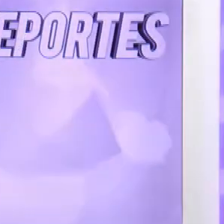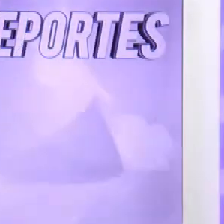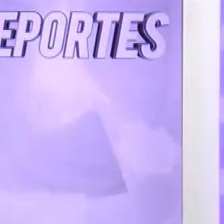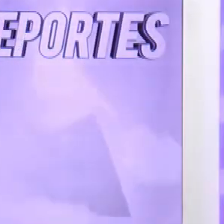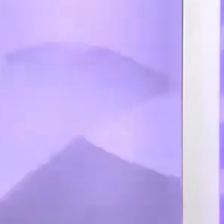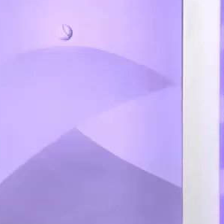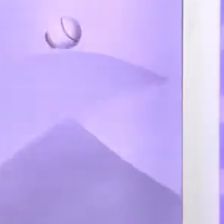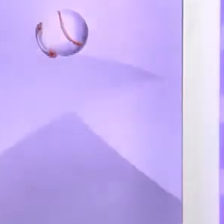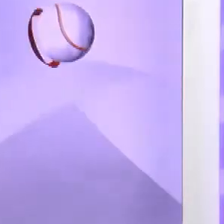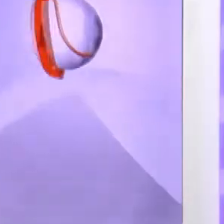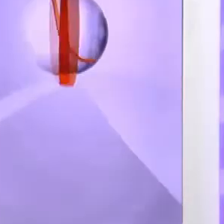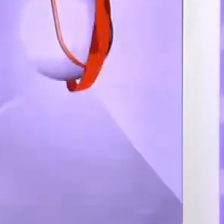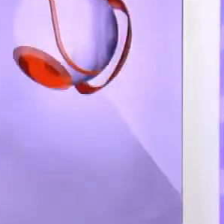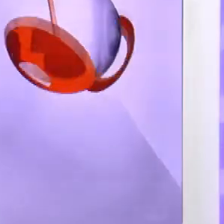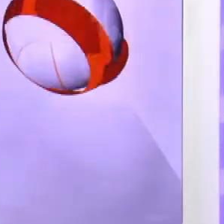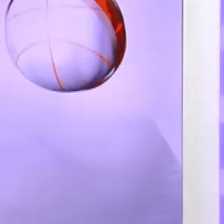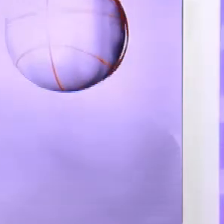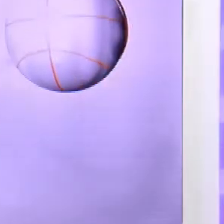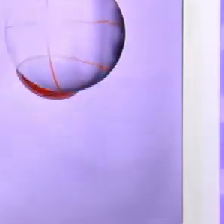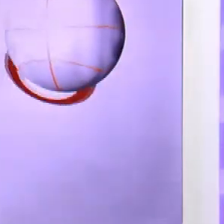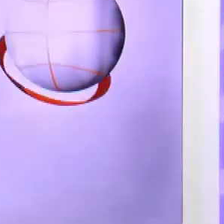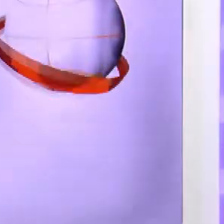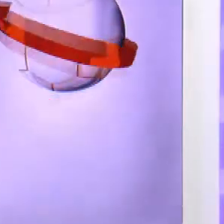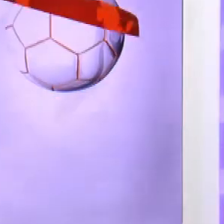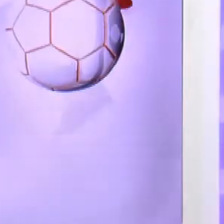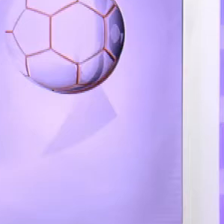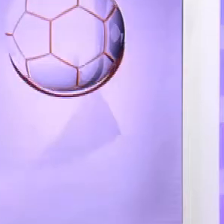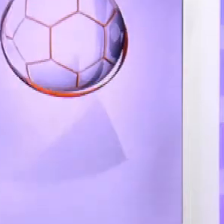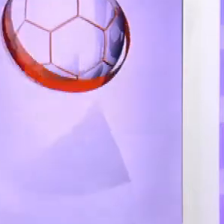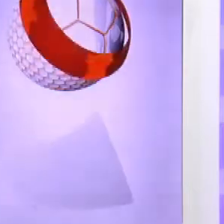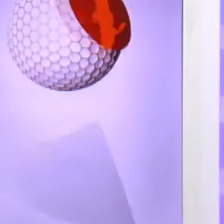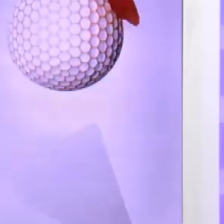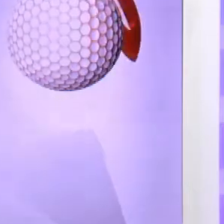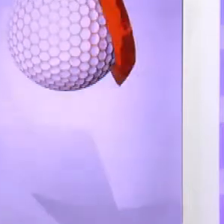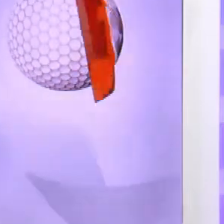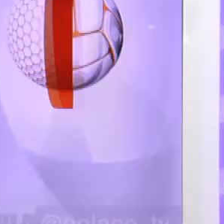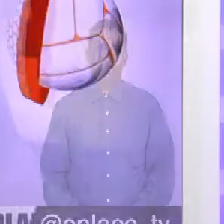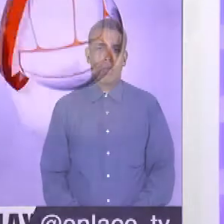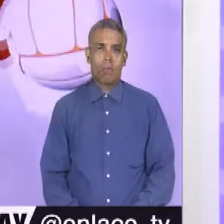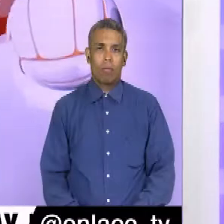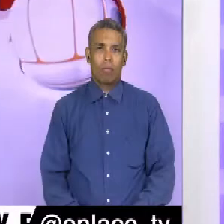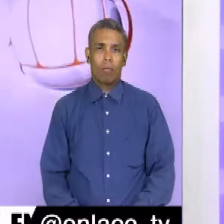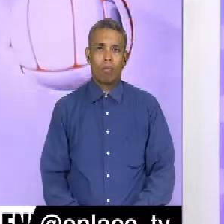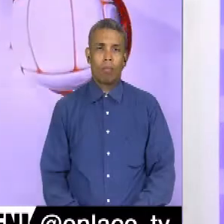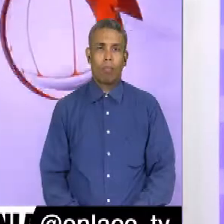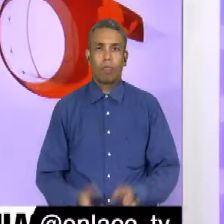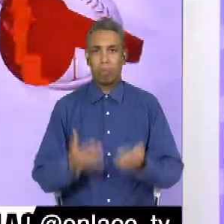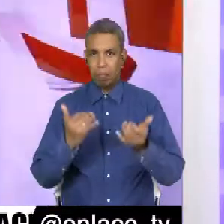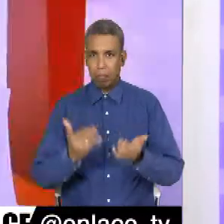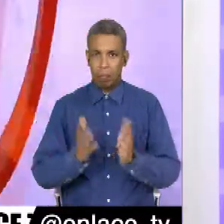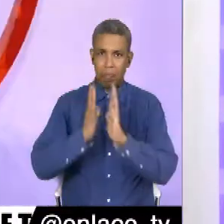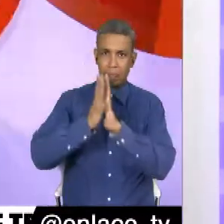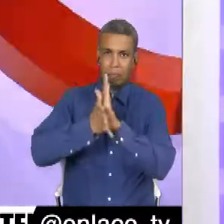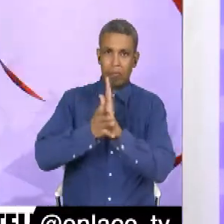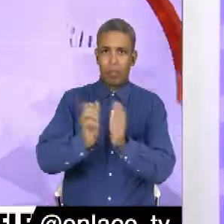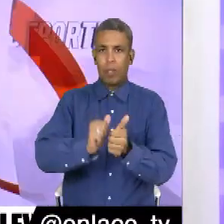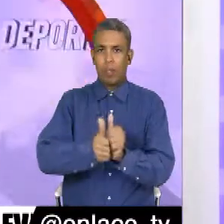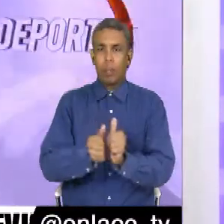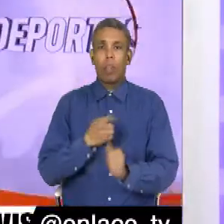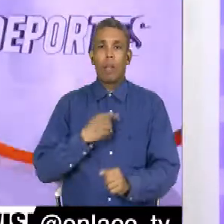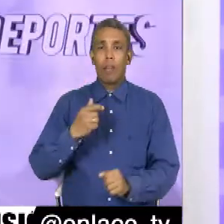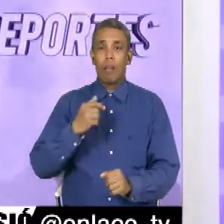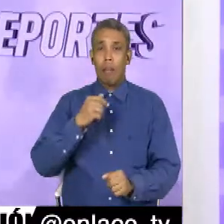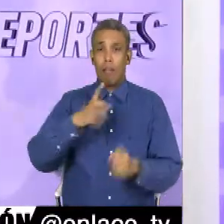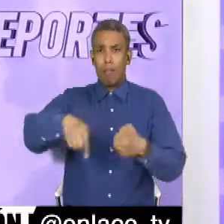Bienvenidos a la información deportiva de Enlace Noticias. Comenzamos hablando de fútbol, especialmente del equipo Alianza Petrolera, quien mañana estará